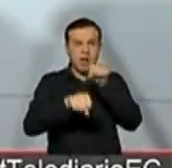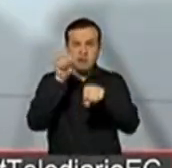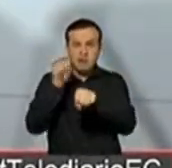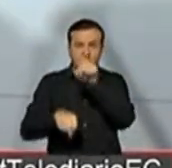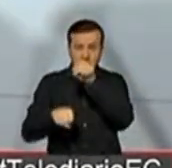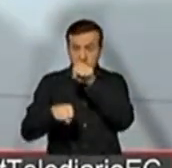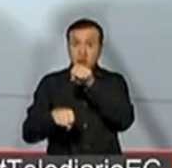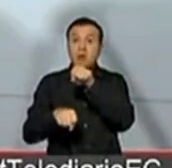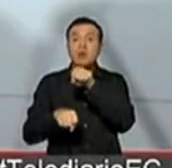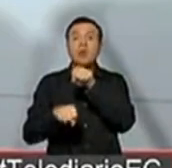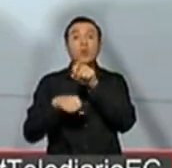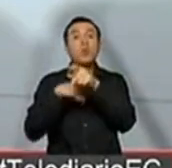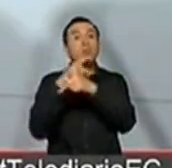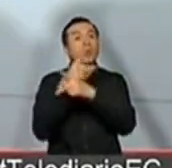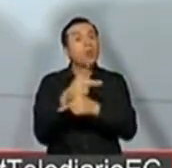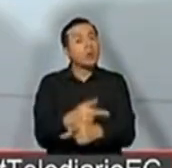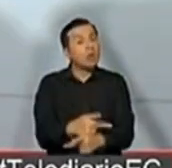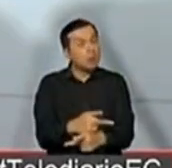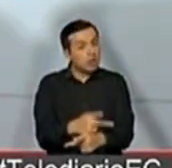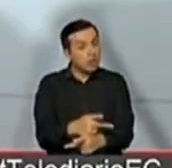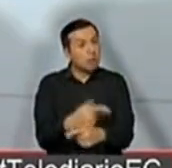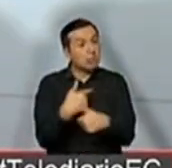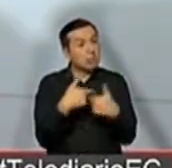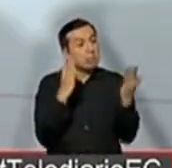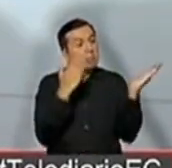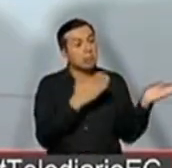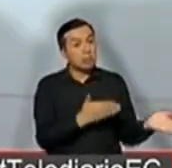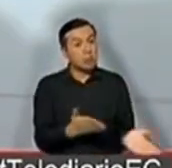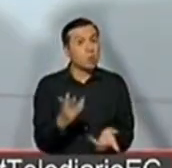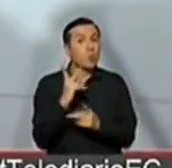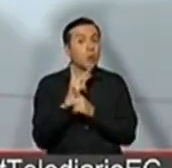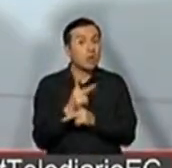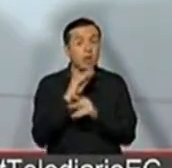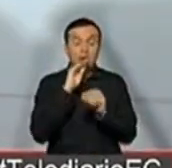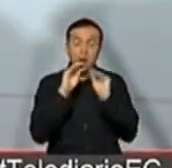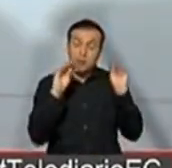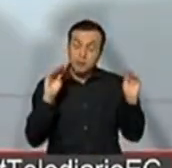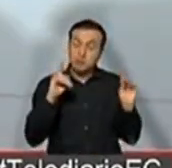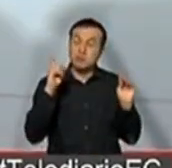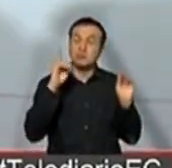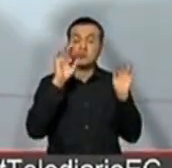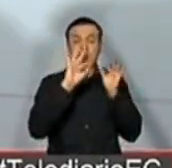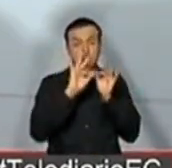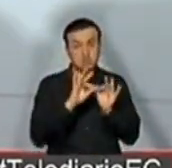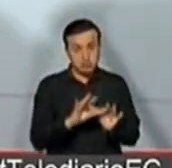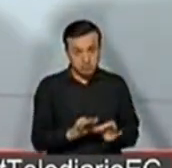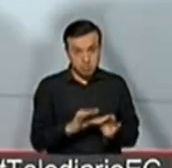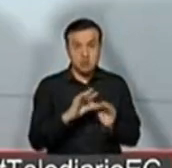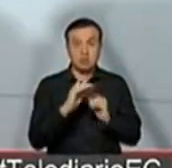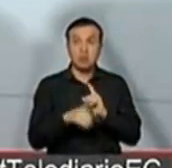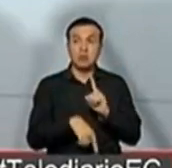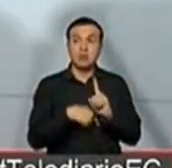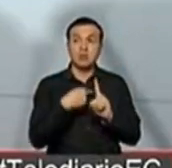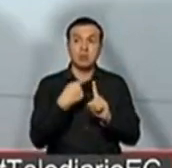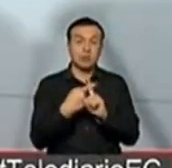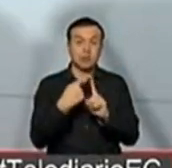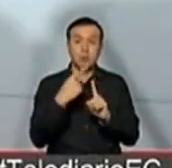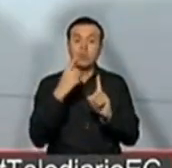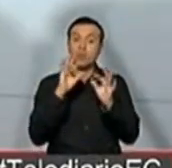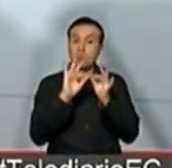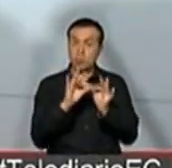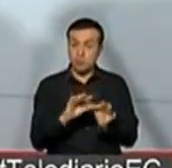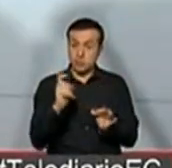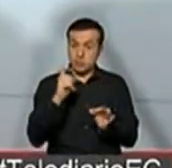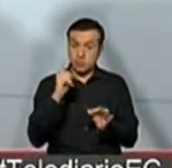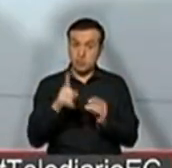industria petrolera. Cuidadito, les abramos la puerta. Así es que arreglar el problema, que es el fondo del